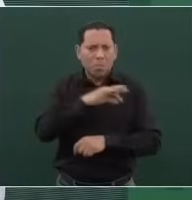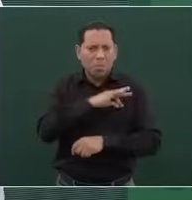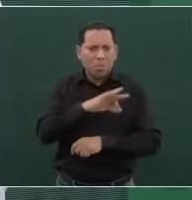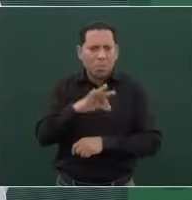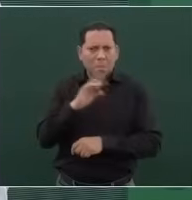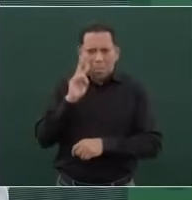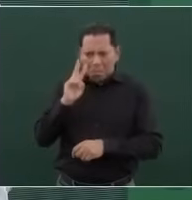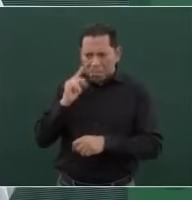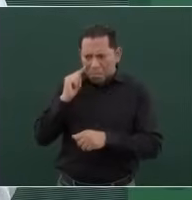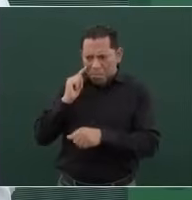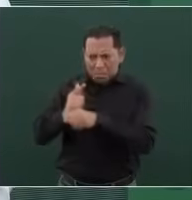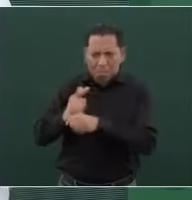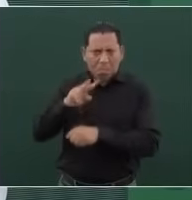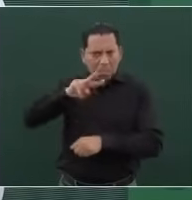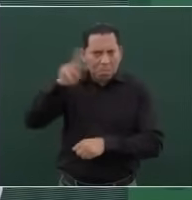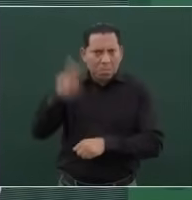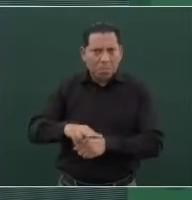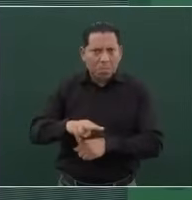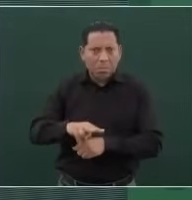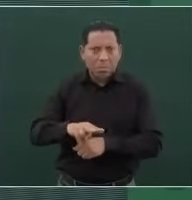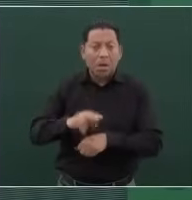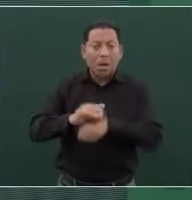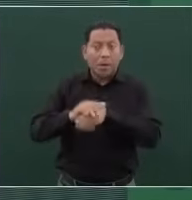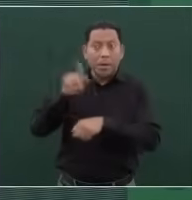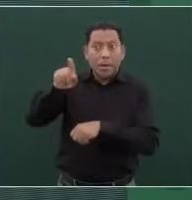ni nuestros amigos de China